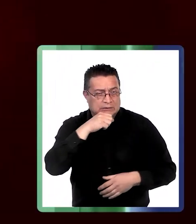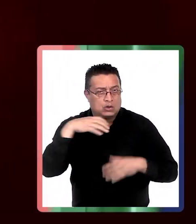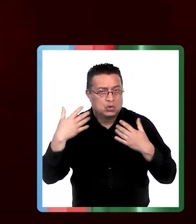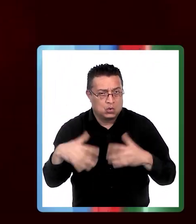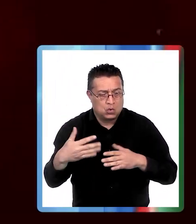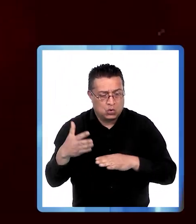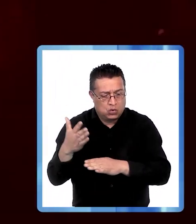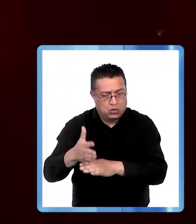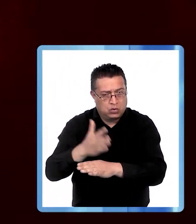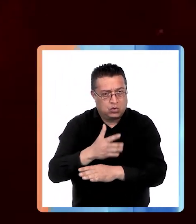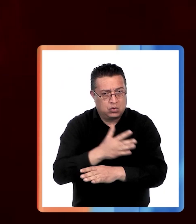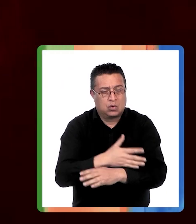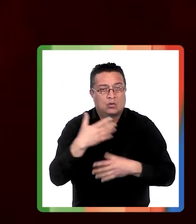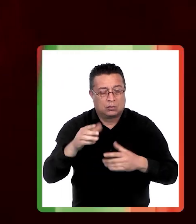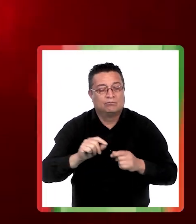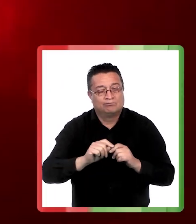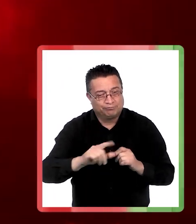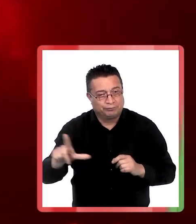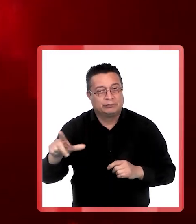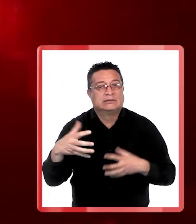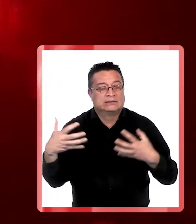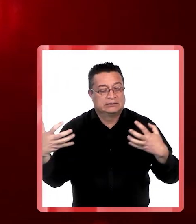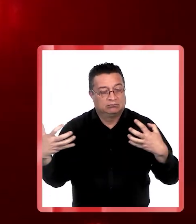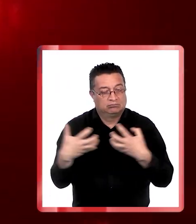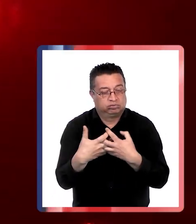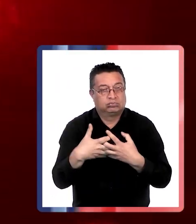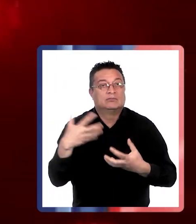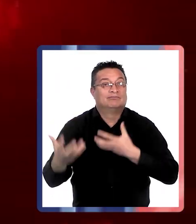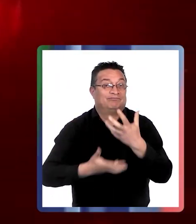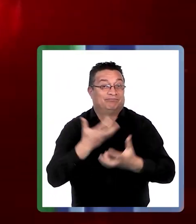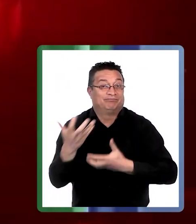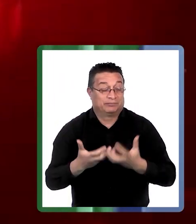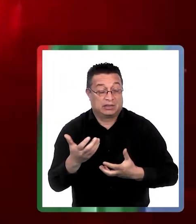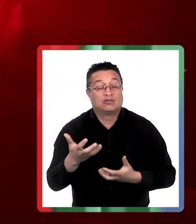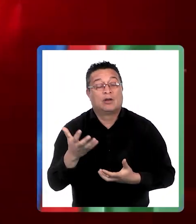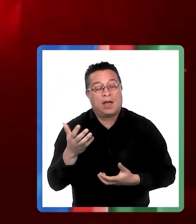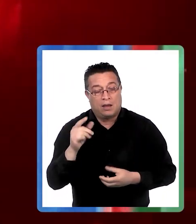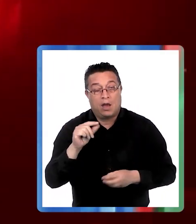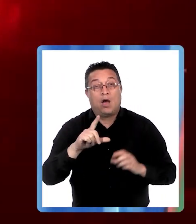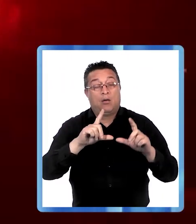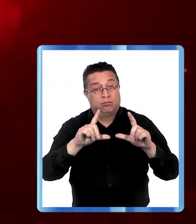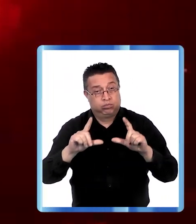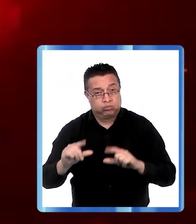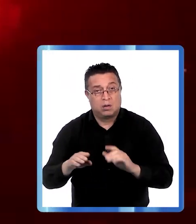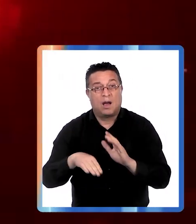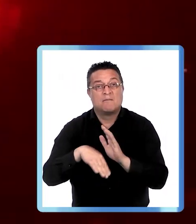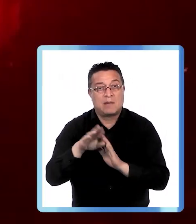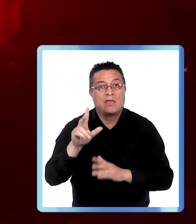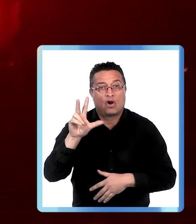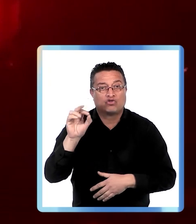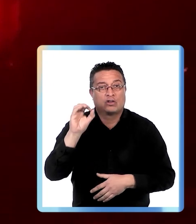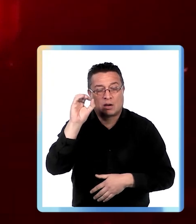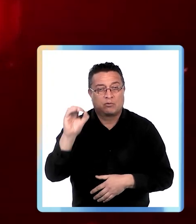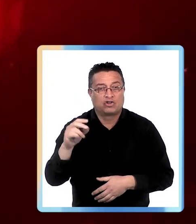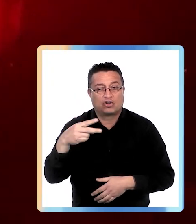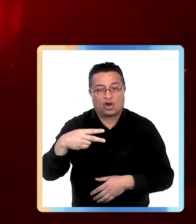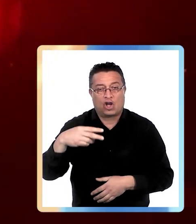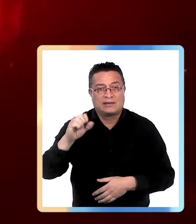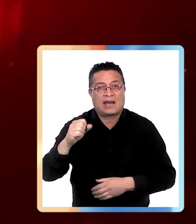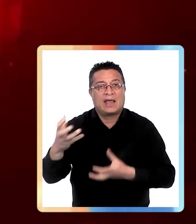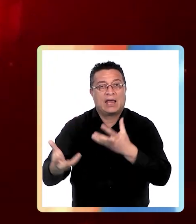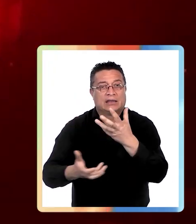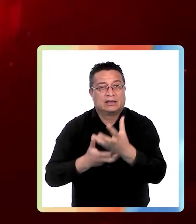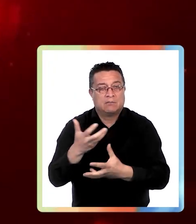muy importantes que son gatillantes, digamos, de estos incendios. Se logró reducir en más de 80% las